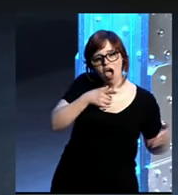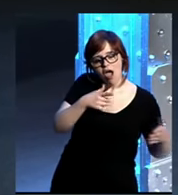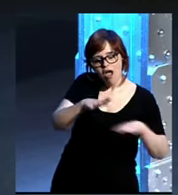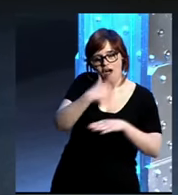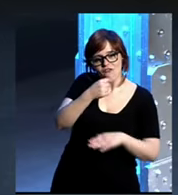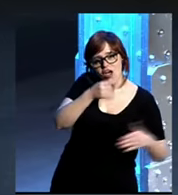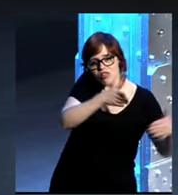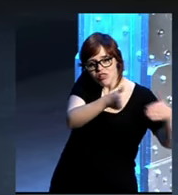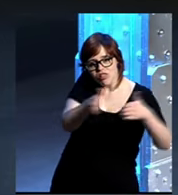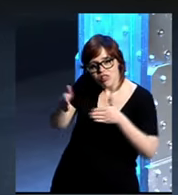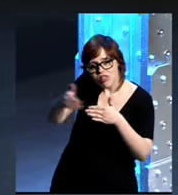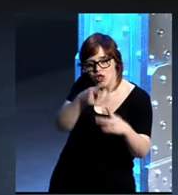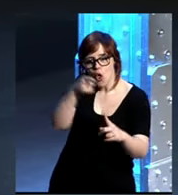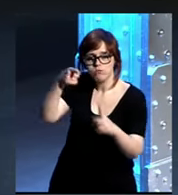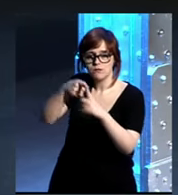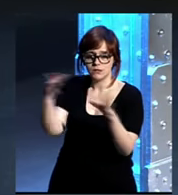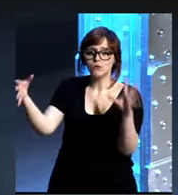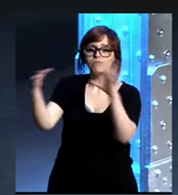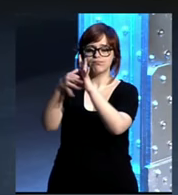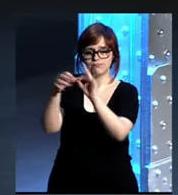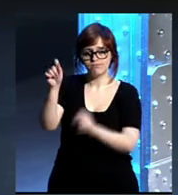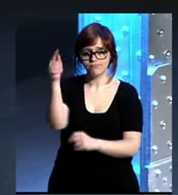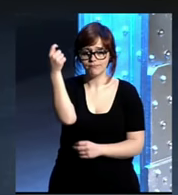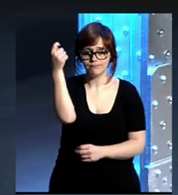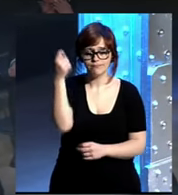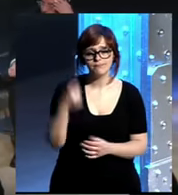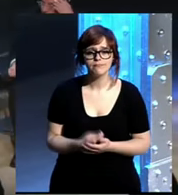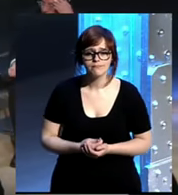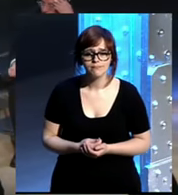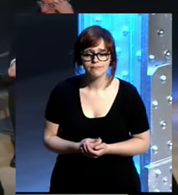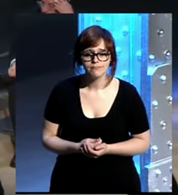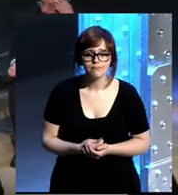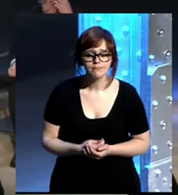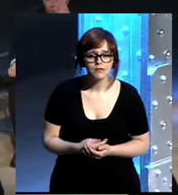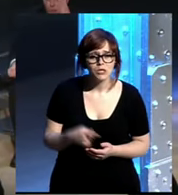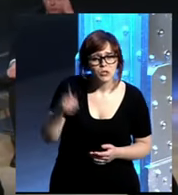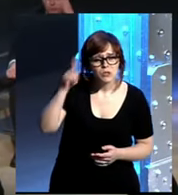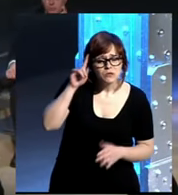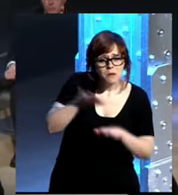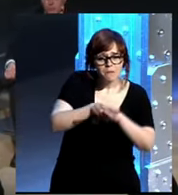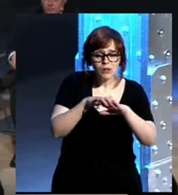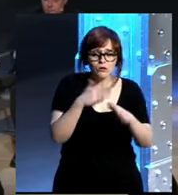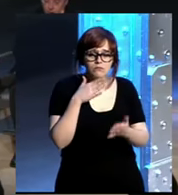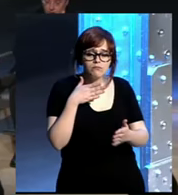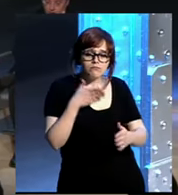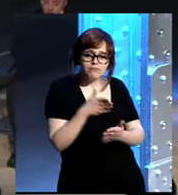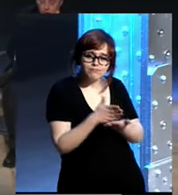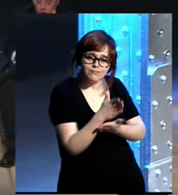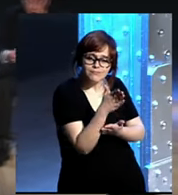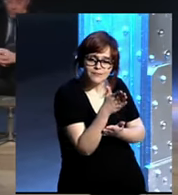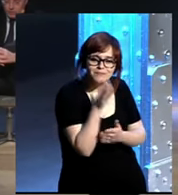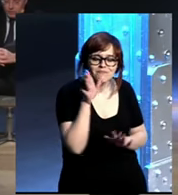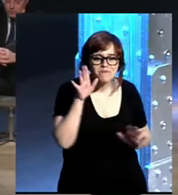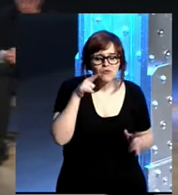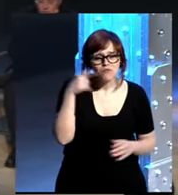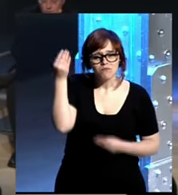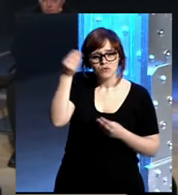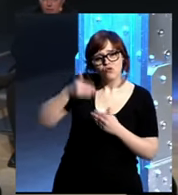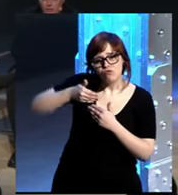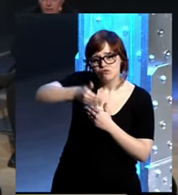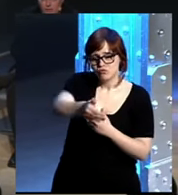línea. Hay una cosa, si me permites ampliar el dato, que yo creo que el futuro puede venir por aquí. Casi toda la cooperación